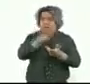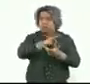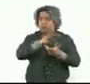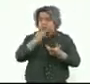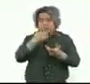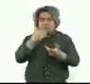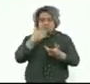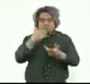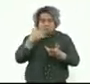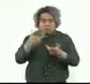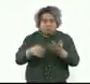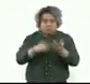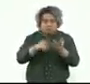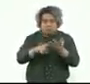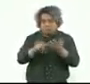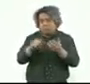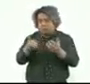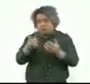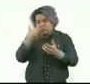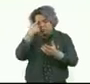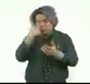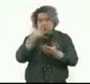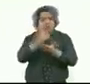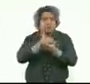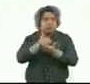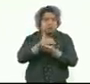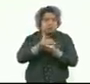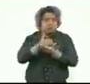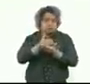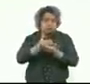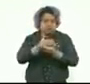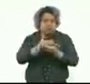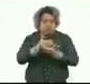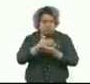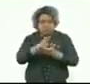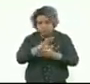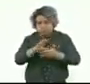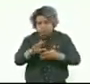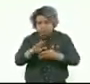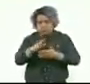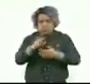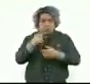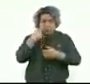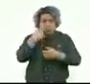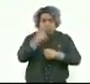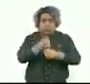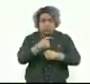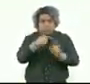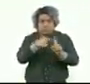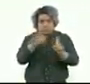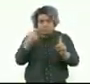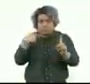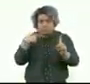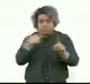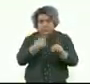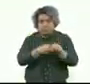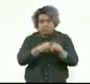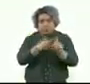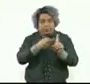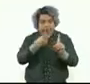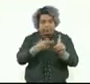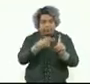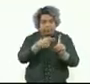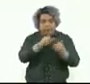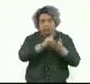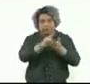Tenemos un módulo de curaciones. Después de que ya se tomaron todos los datos del paciente, el paciente